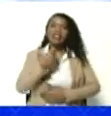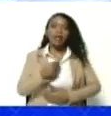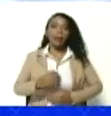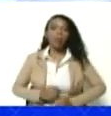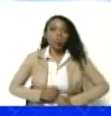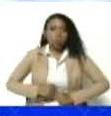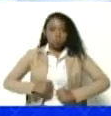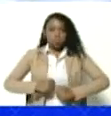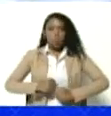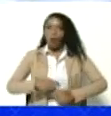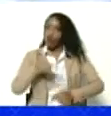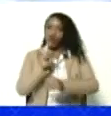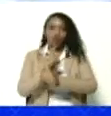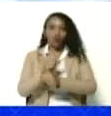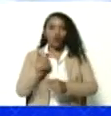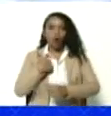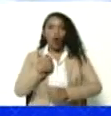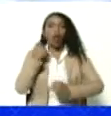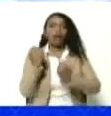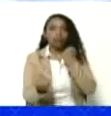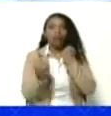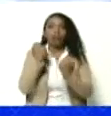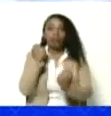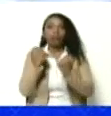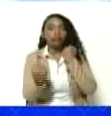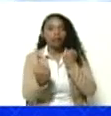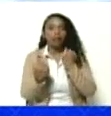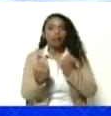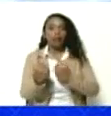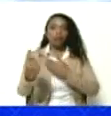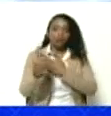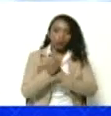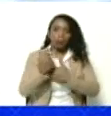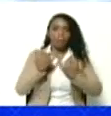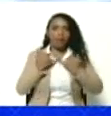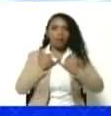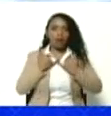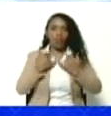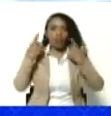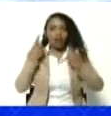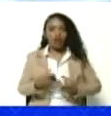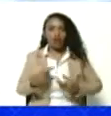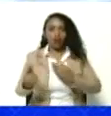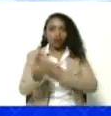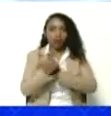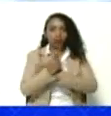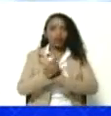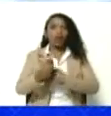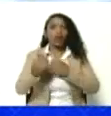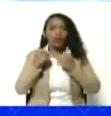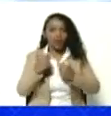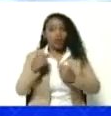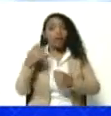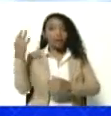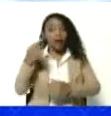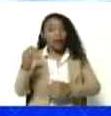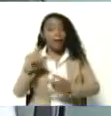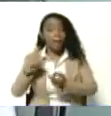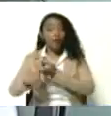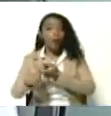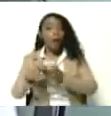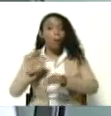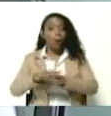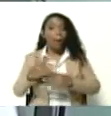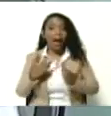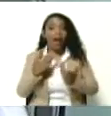tengo. Régimen de ejercicio, régimen por aquí, régimen. Un régimen severo, ¿verdad, Silvia? Régimen para